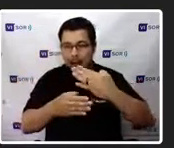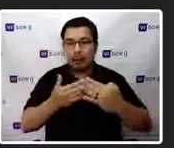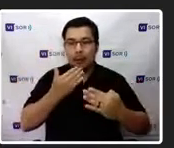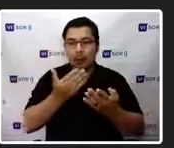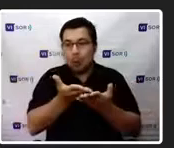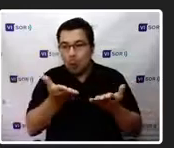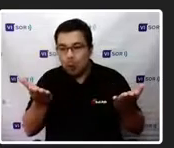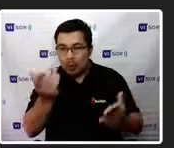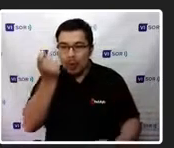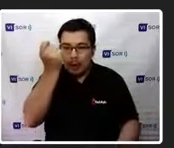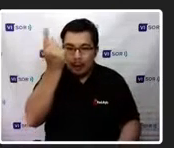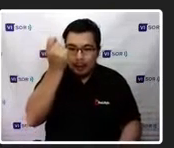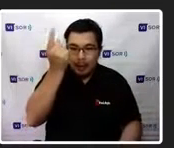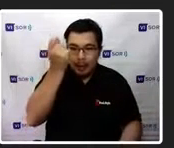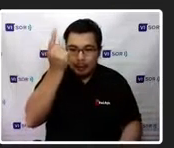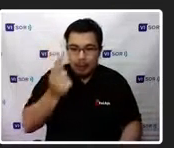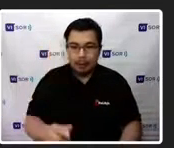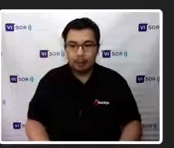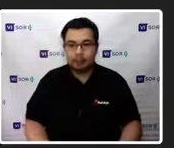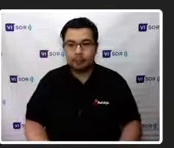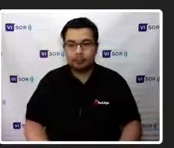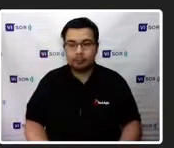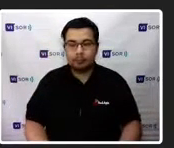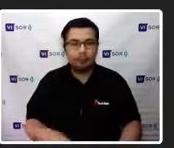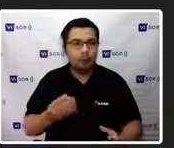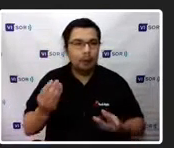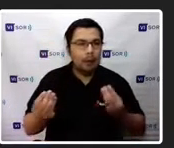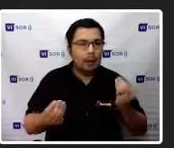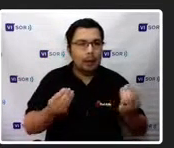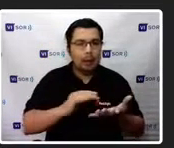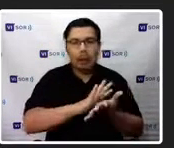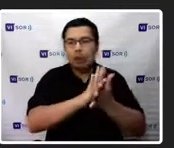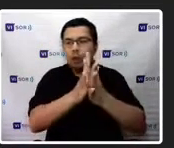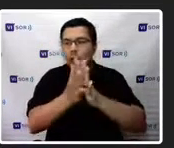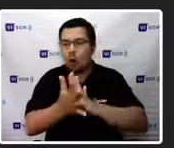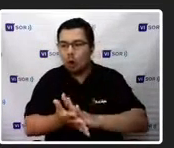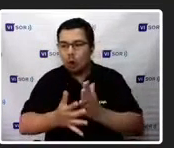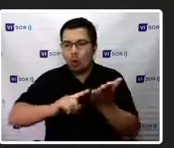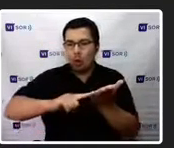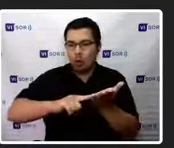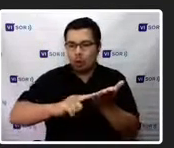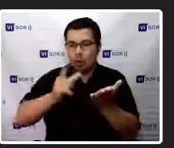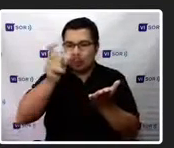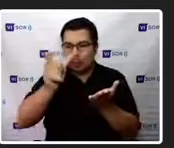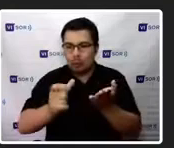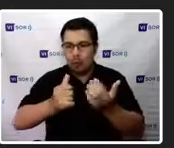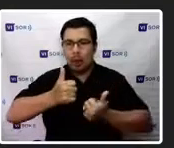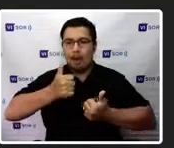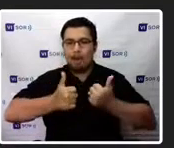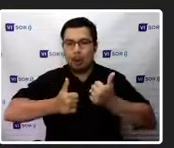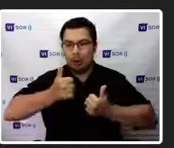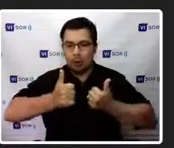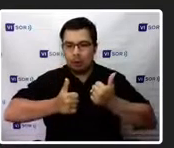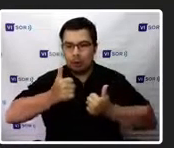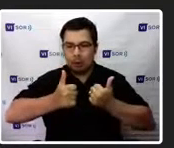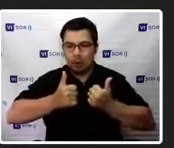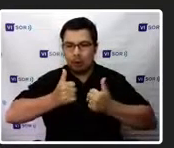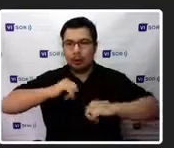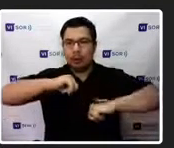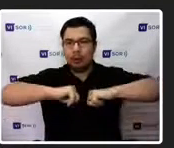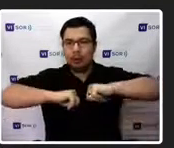carrera, que todos los técnicos y profesionales de la industria del turismo trabajan cuando los demás están